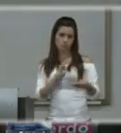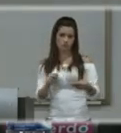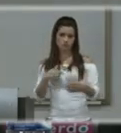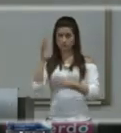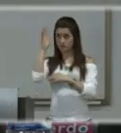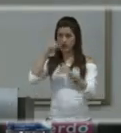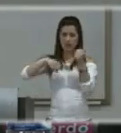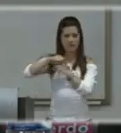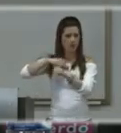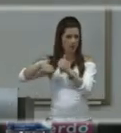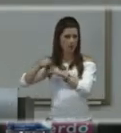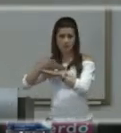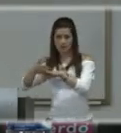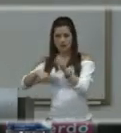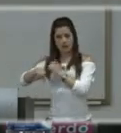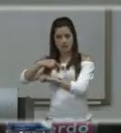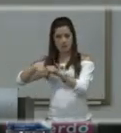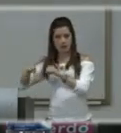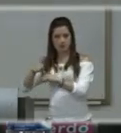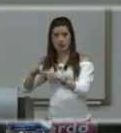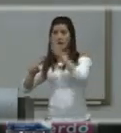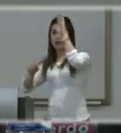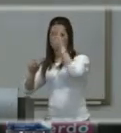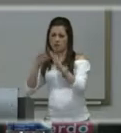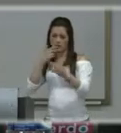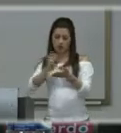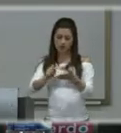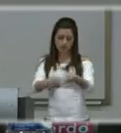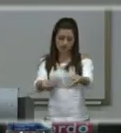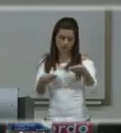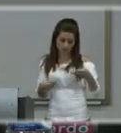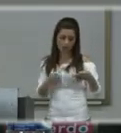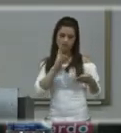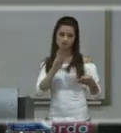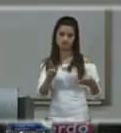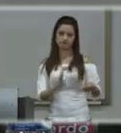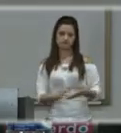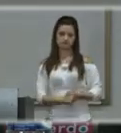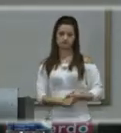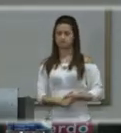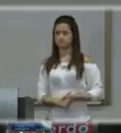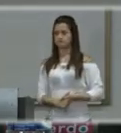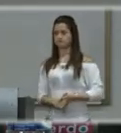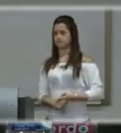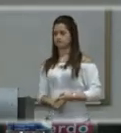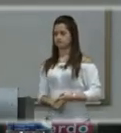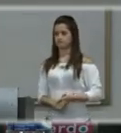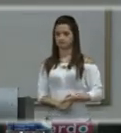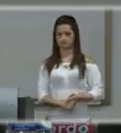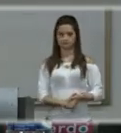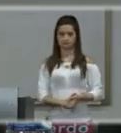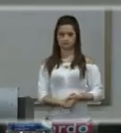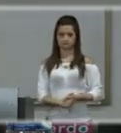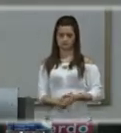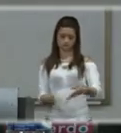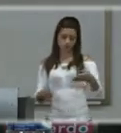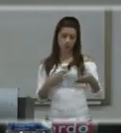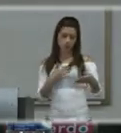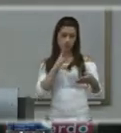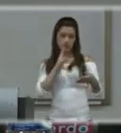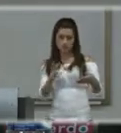las ponentes que vienen más adelante, y las pondremos a discusión, pues, para responderlas y